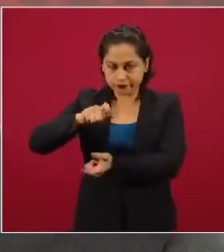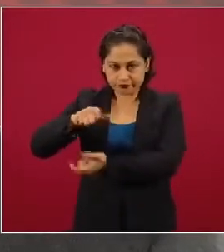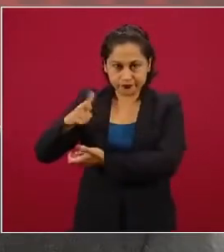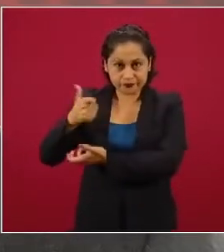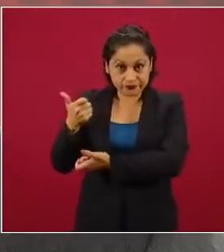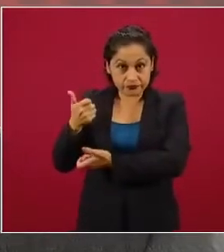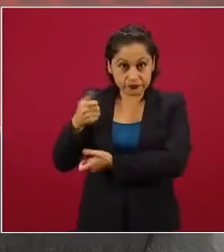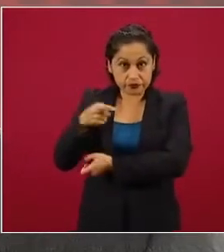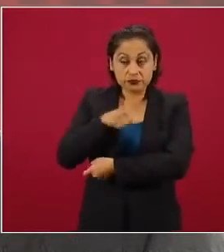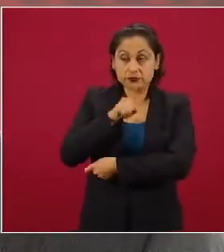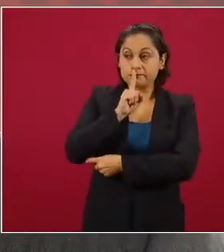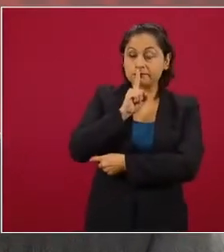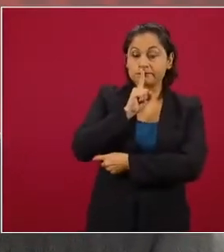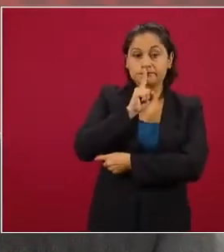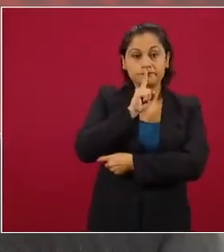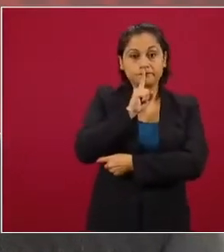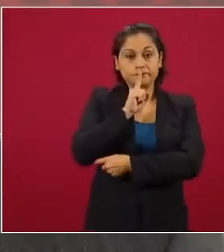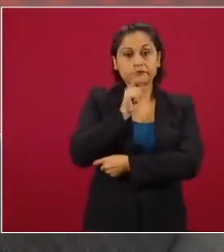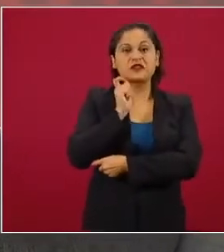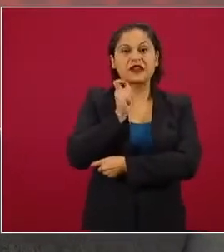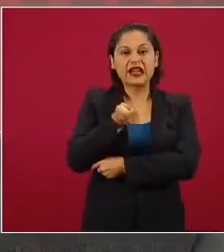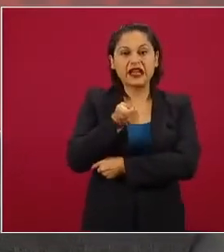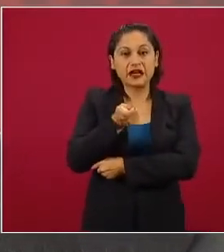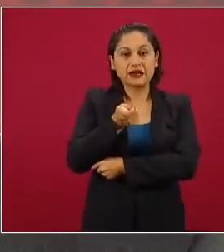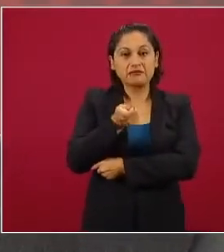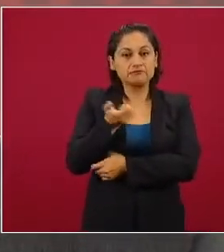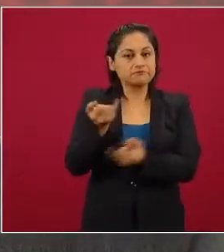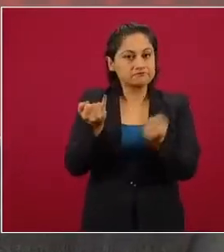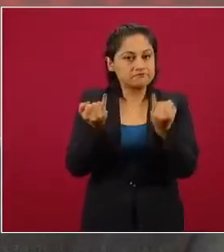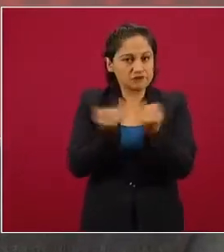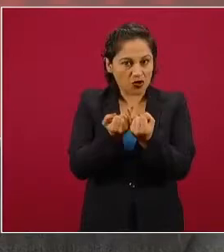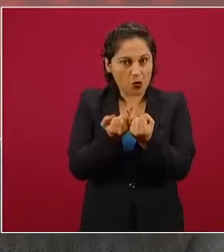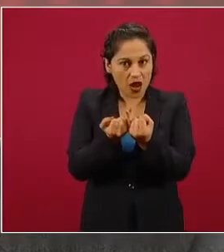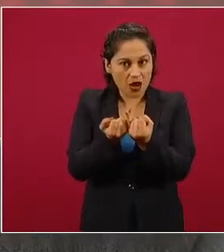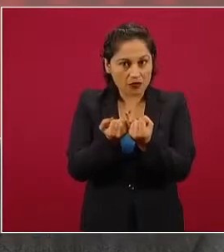pues es un encubridor. Yo no quiero